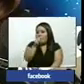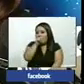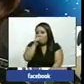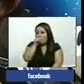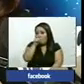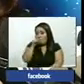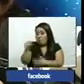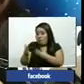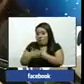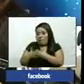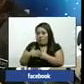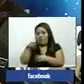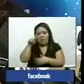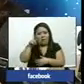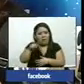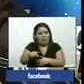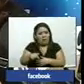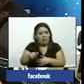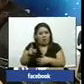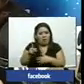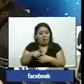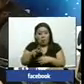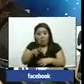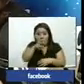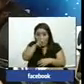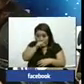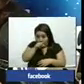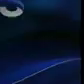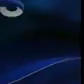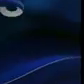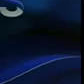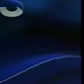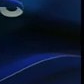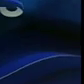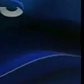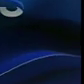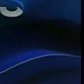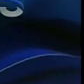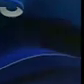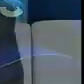cometió una grave omisión al no reportarlo en su momento.